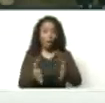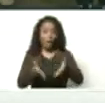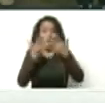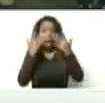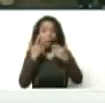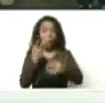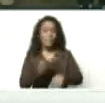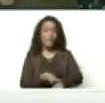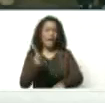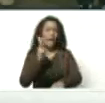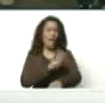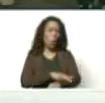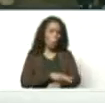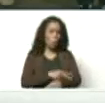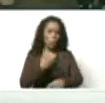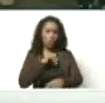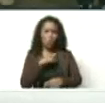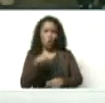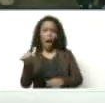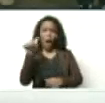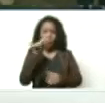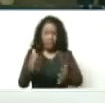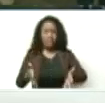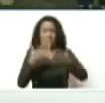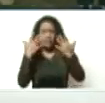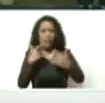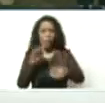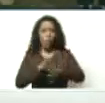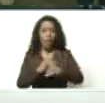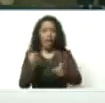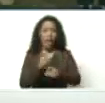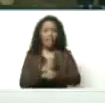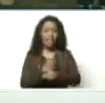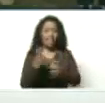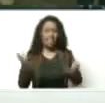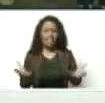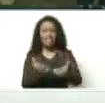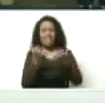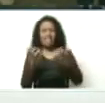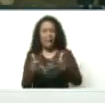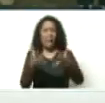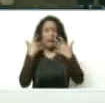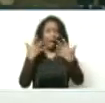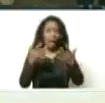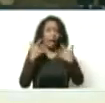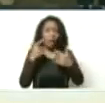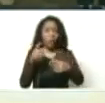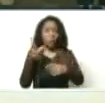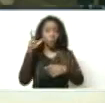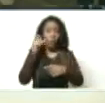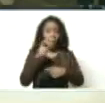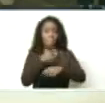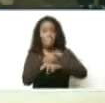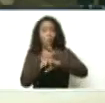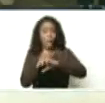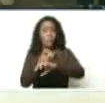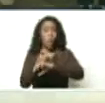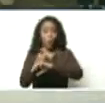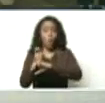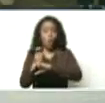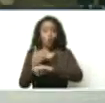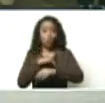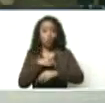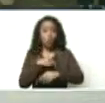peor porque la bomba lacrimógena se pone caliente y cuando escuchamos un punto un